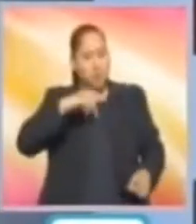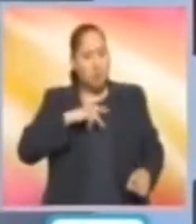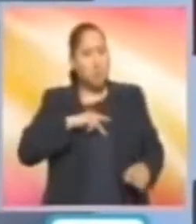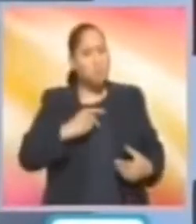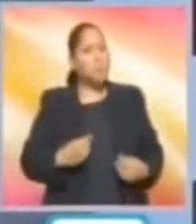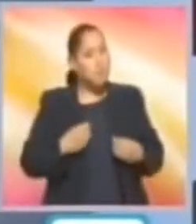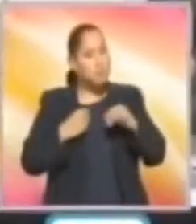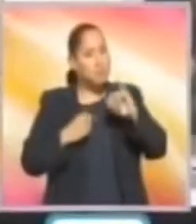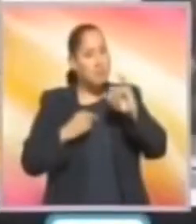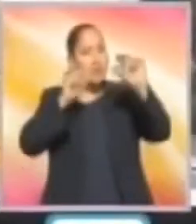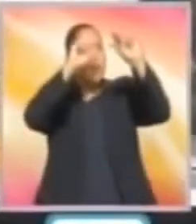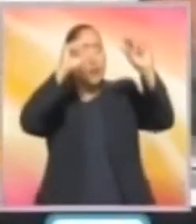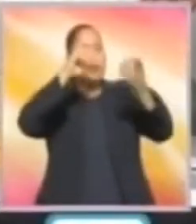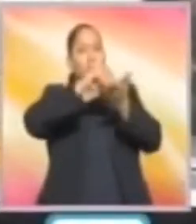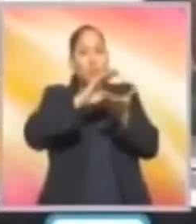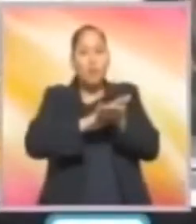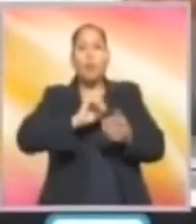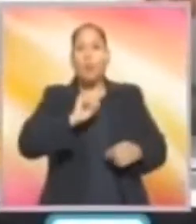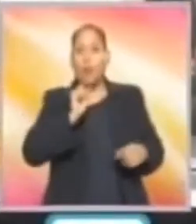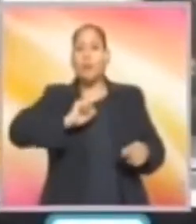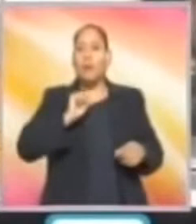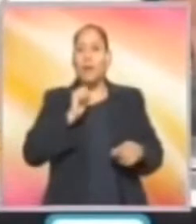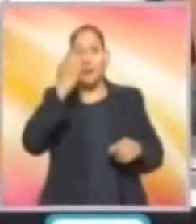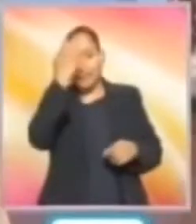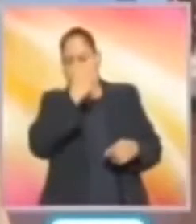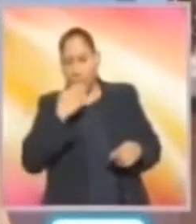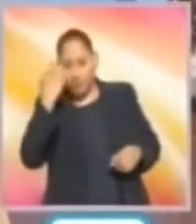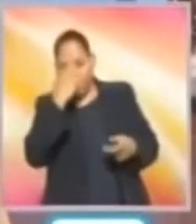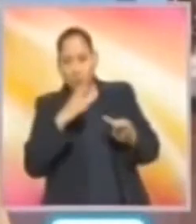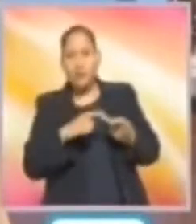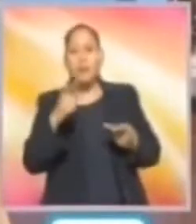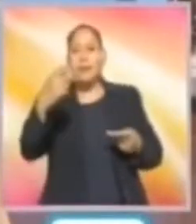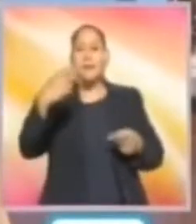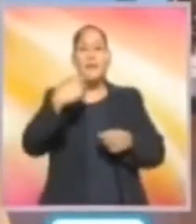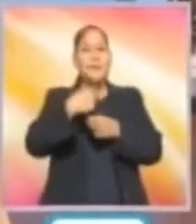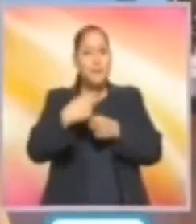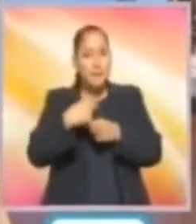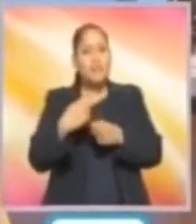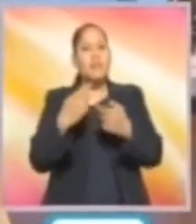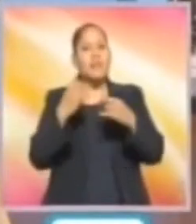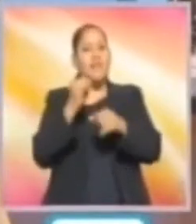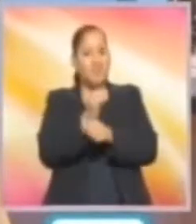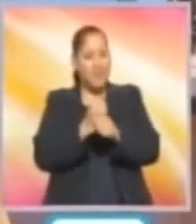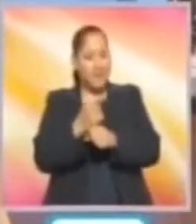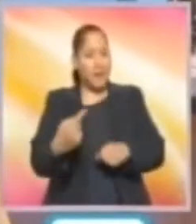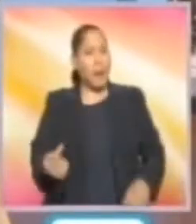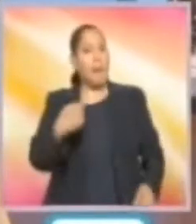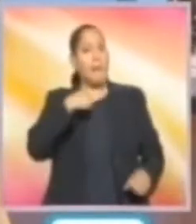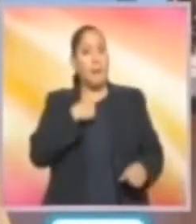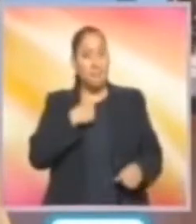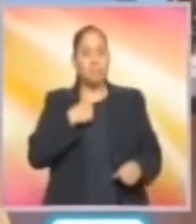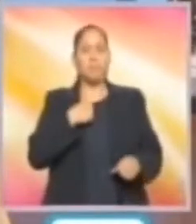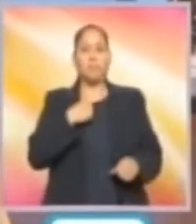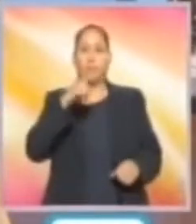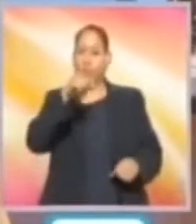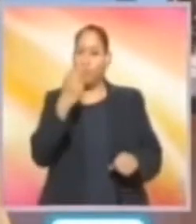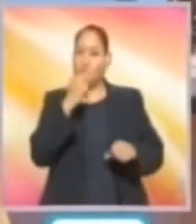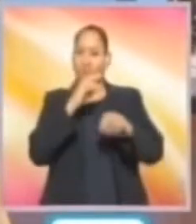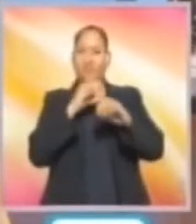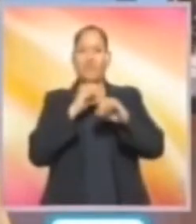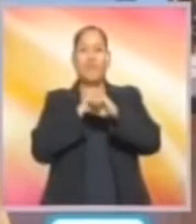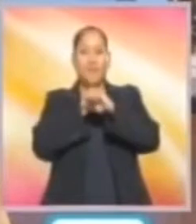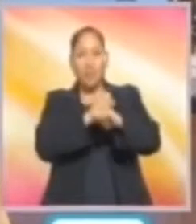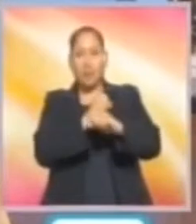lo que procesan de ti. Porque ellos te analizan, te estudian. Así es. Entonces, tienes que generar algún mecanismo como gobierno y